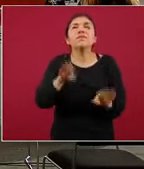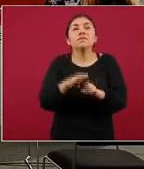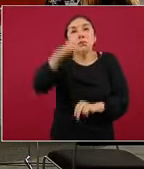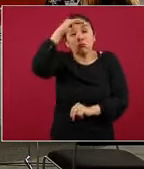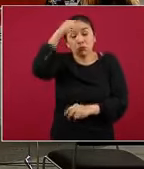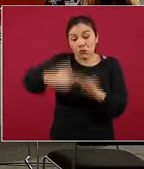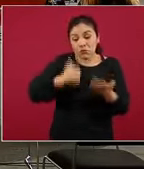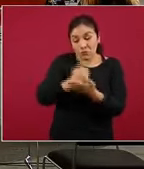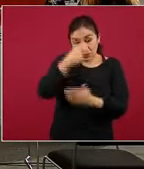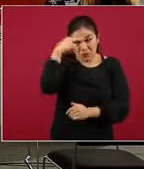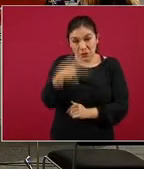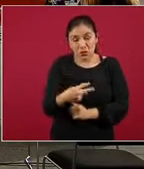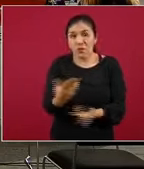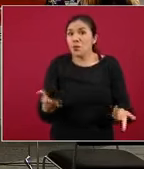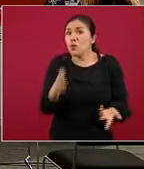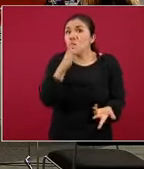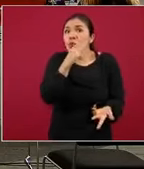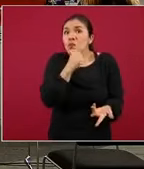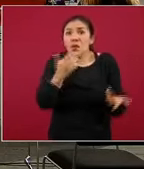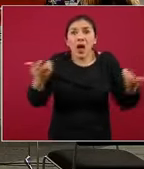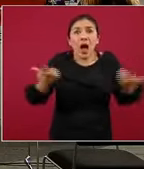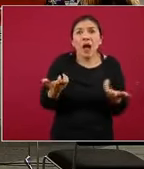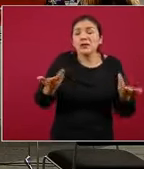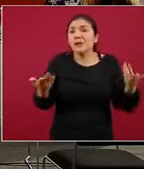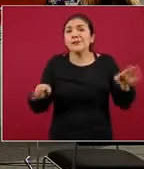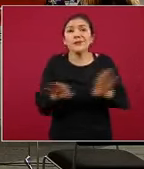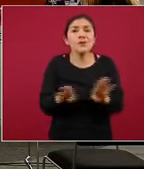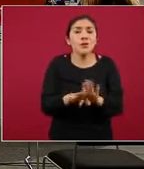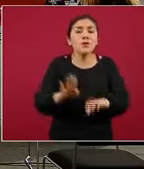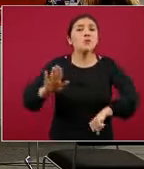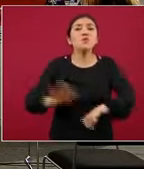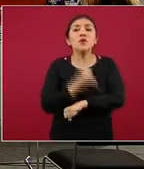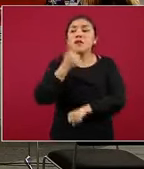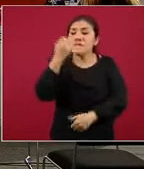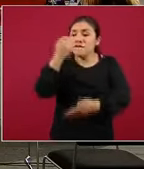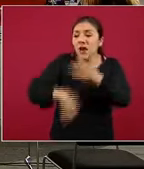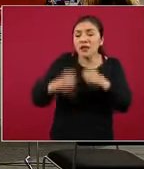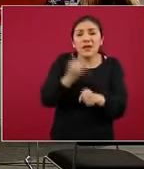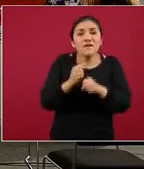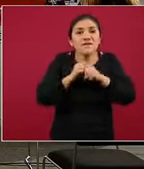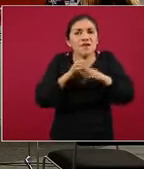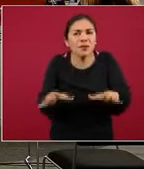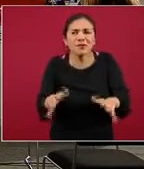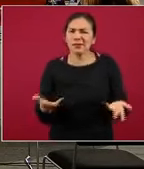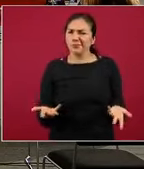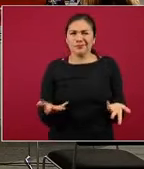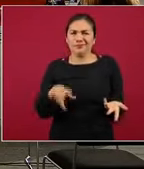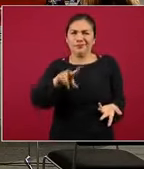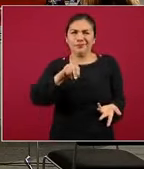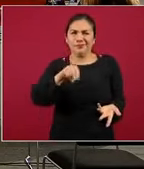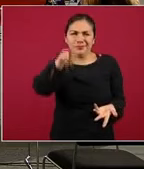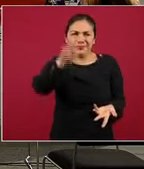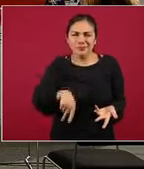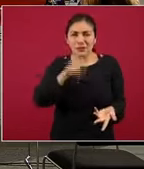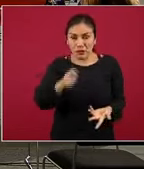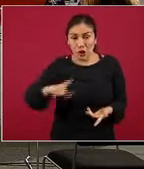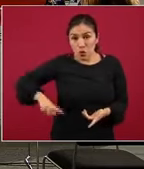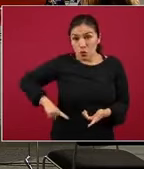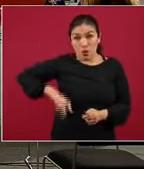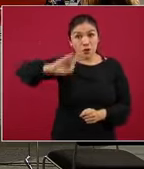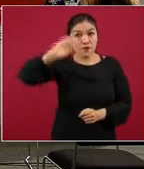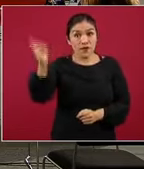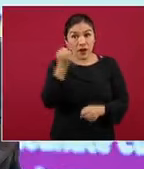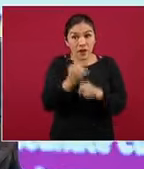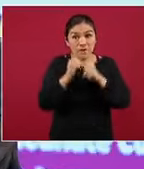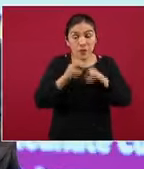que la Ciudad de México no podía reaccionar porque no tenía información. No es así. La información que tiene el gobierno